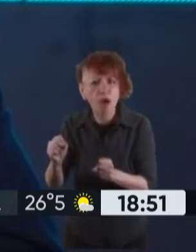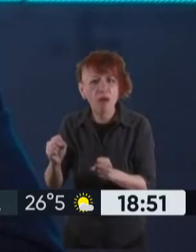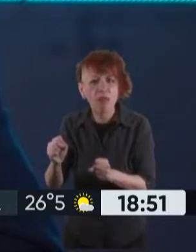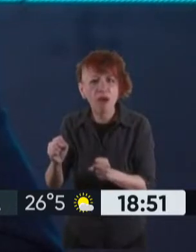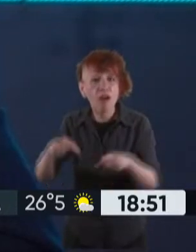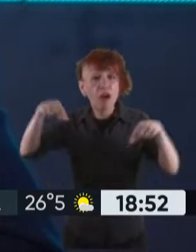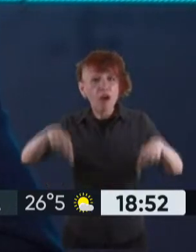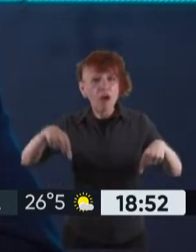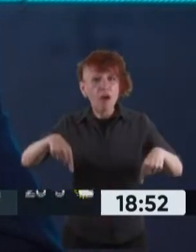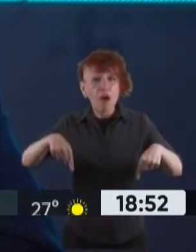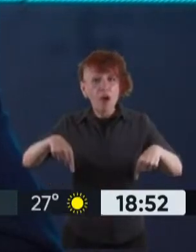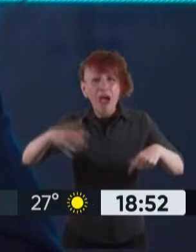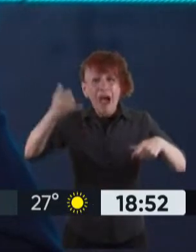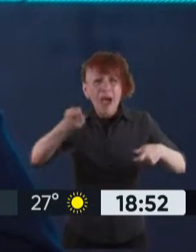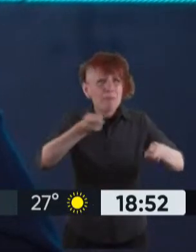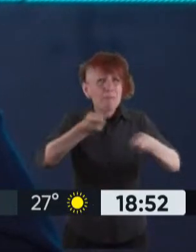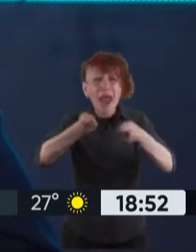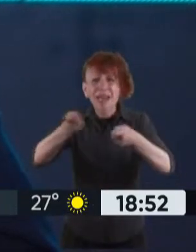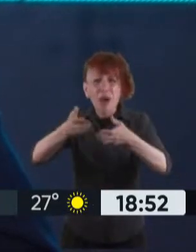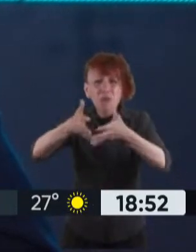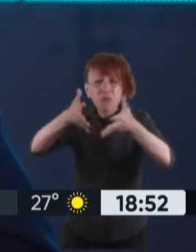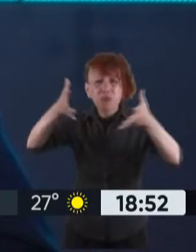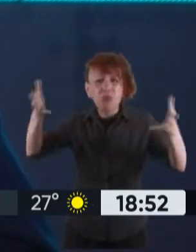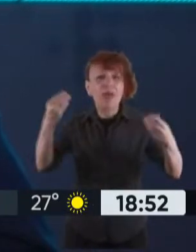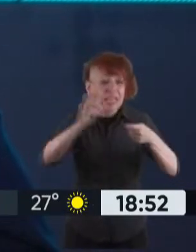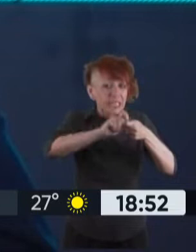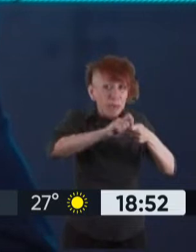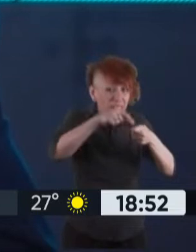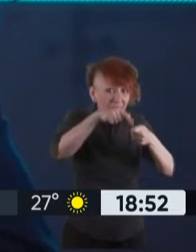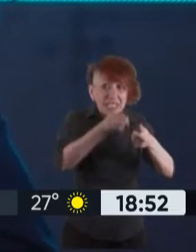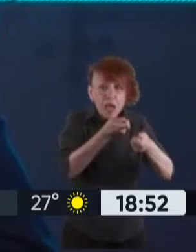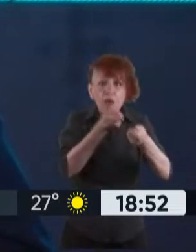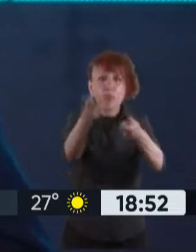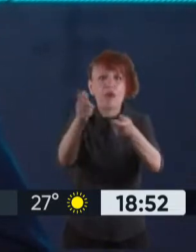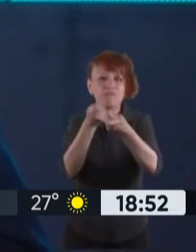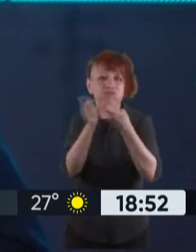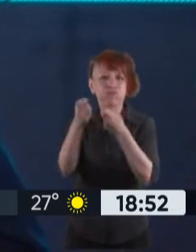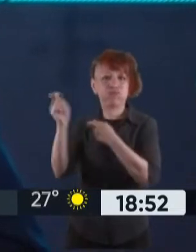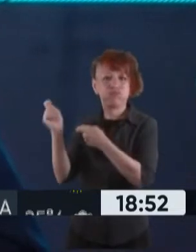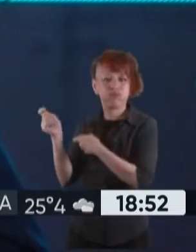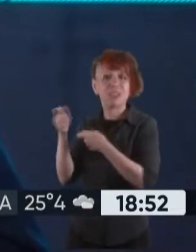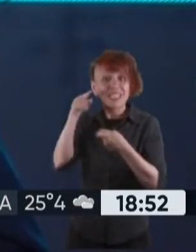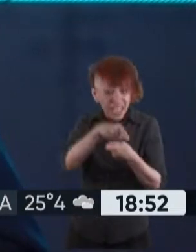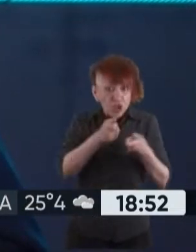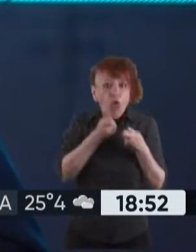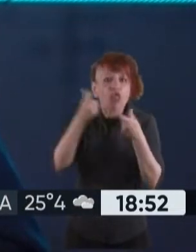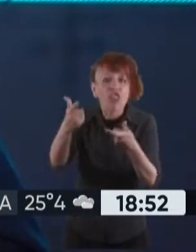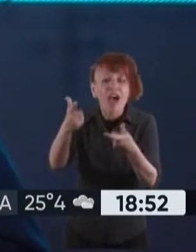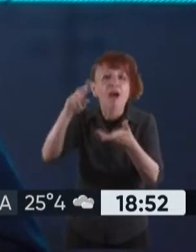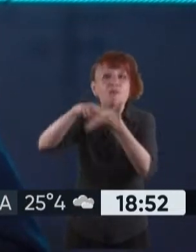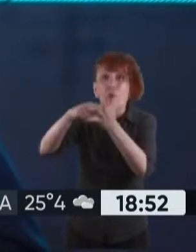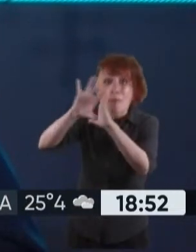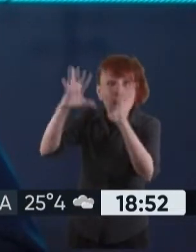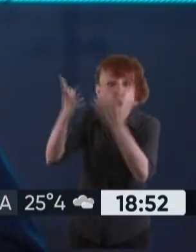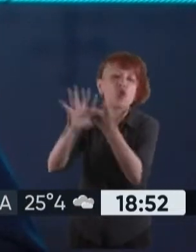Hoy tenemos un enorme mercado para ofrecer esa semilla y para darle solución a un problema del mundo, que